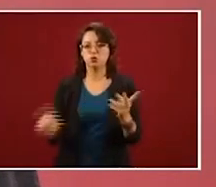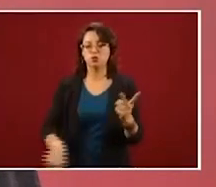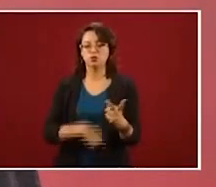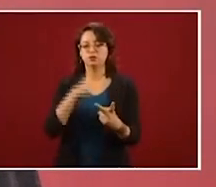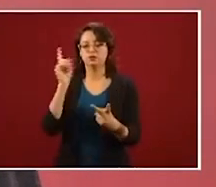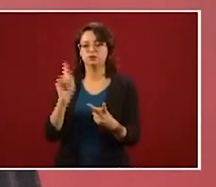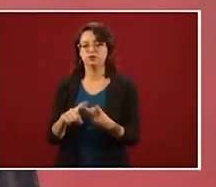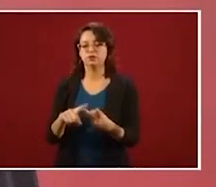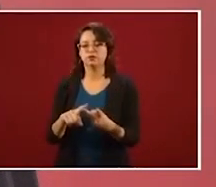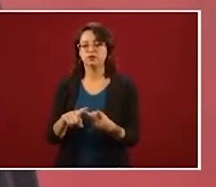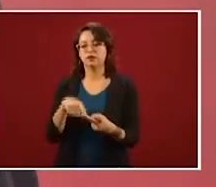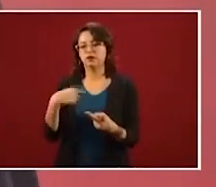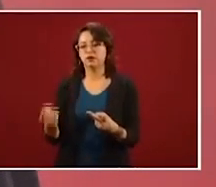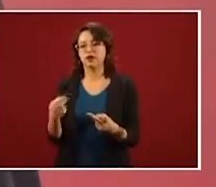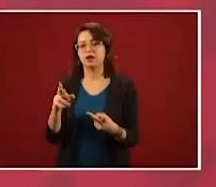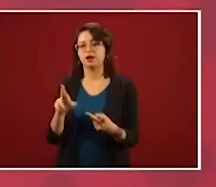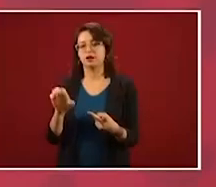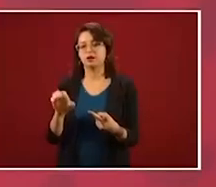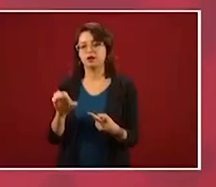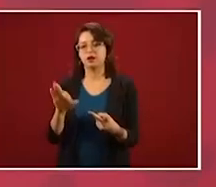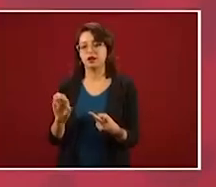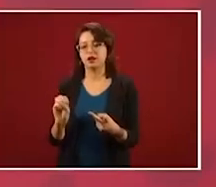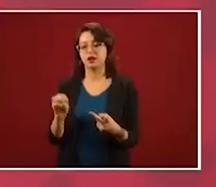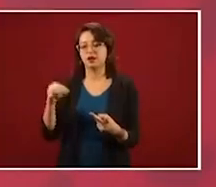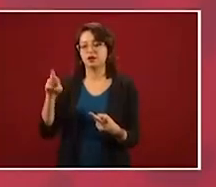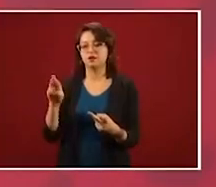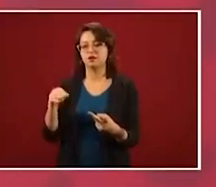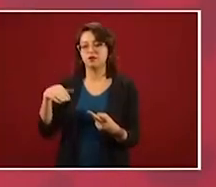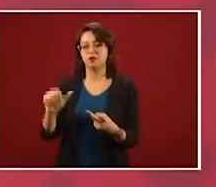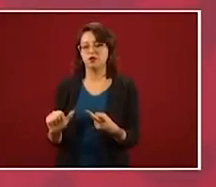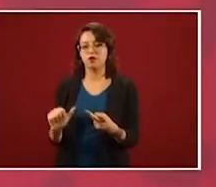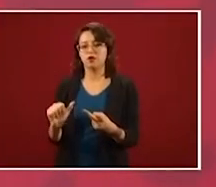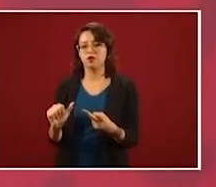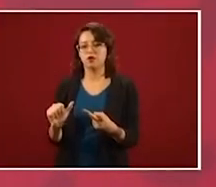En el caso del Reforma… Financiero 8, dice.